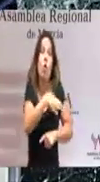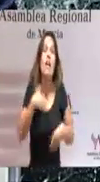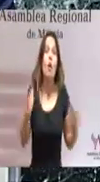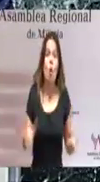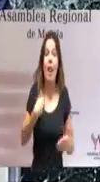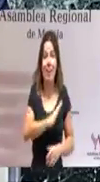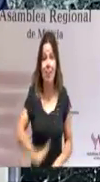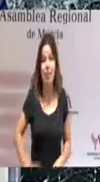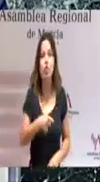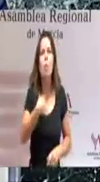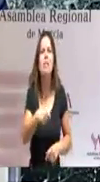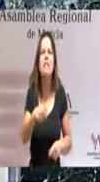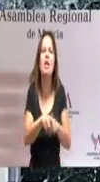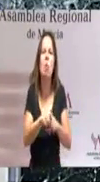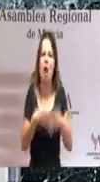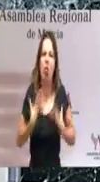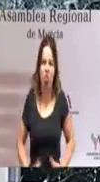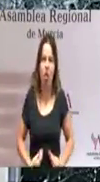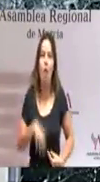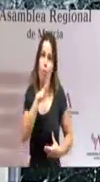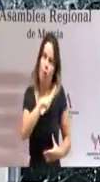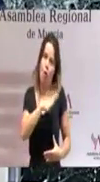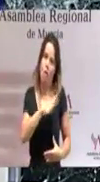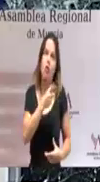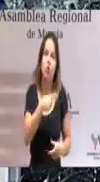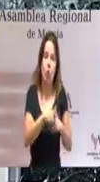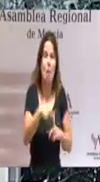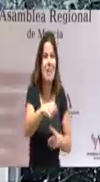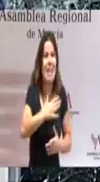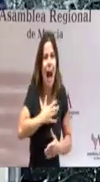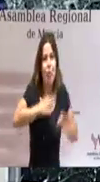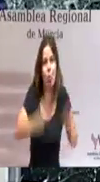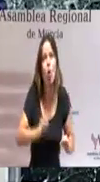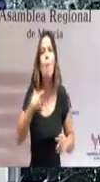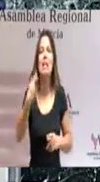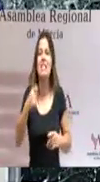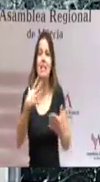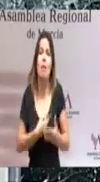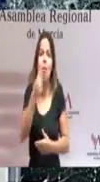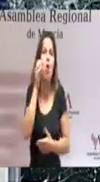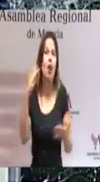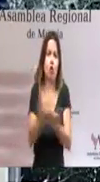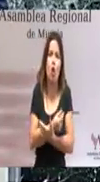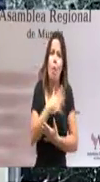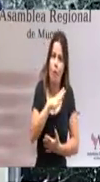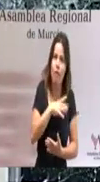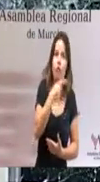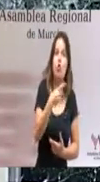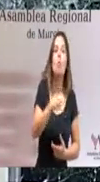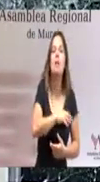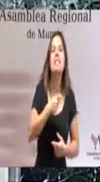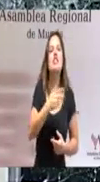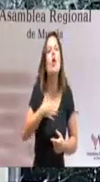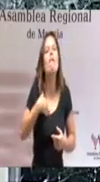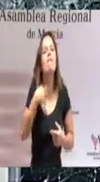De momento es un presidente decepcionante. Por favor, sea mi presidente, sea el presidente de todos los murcianos, sea el presidente del que me quiero